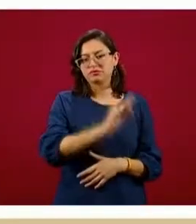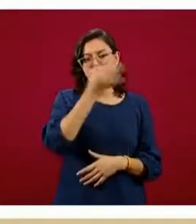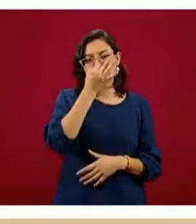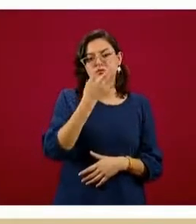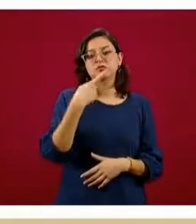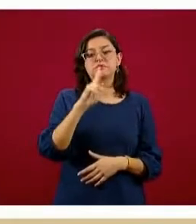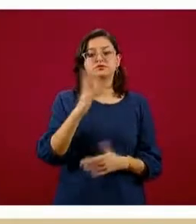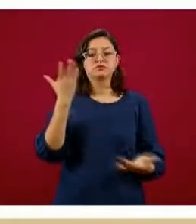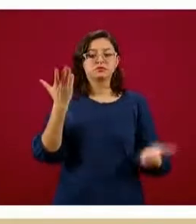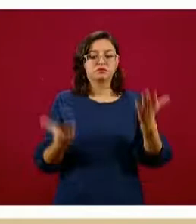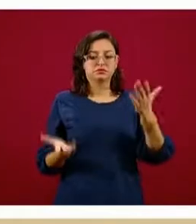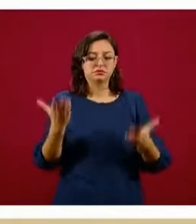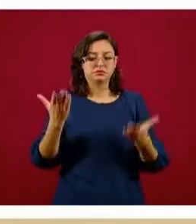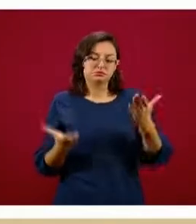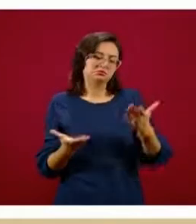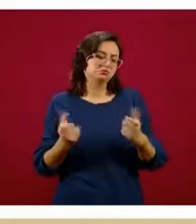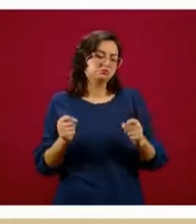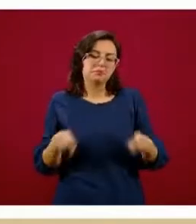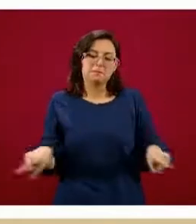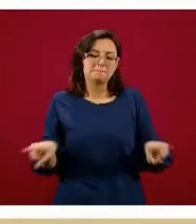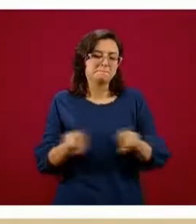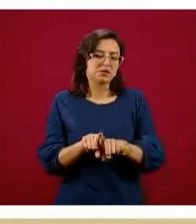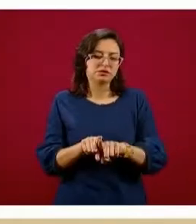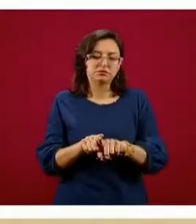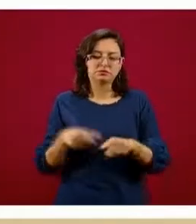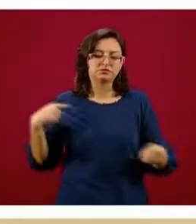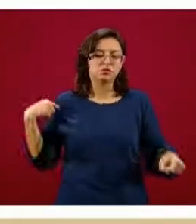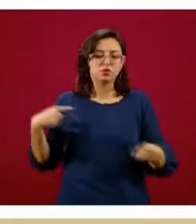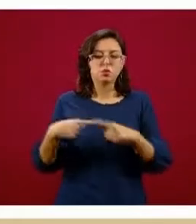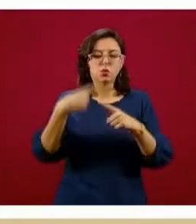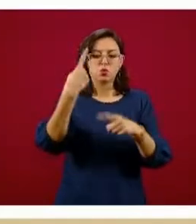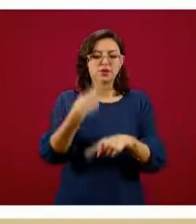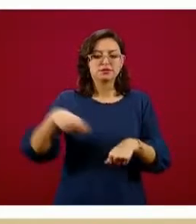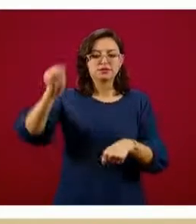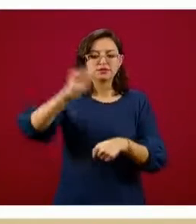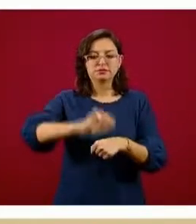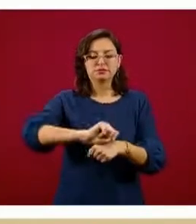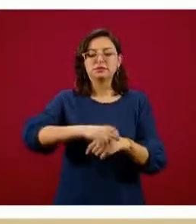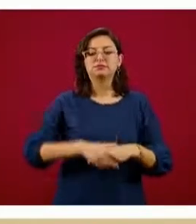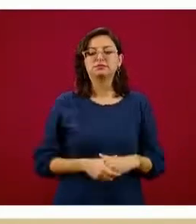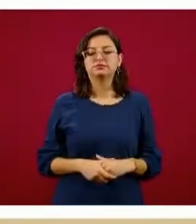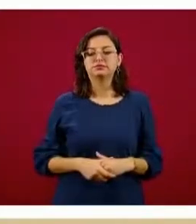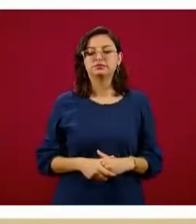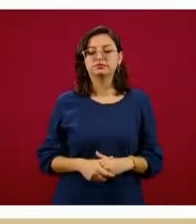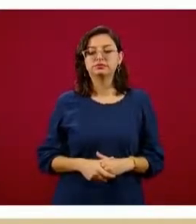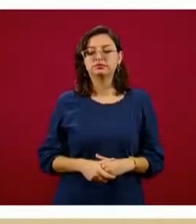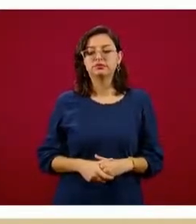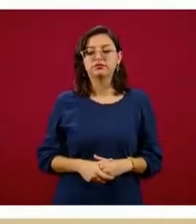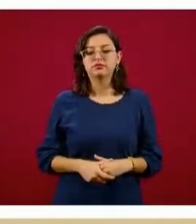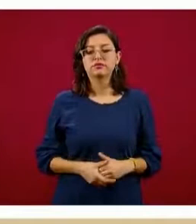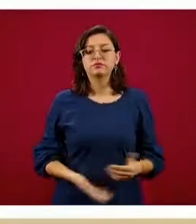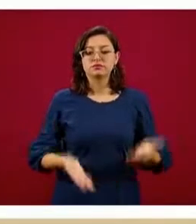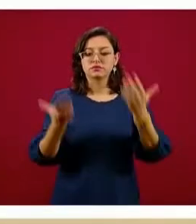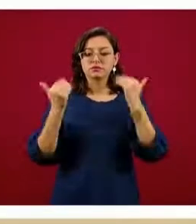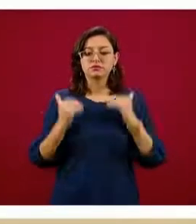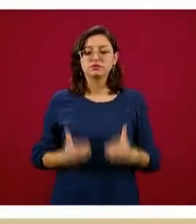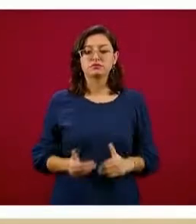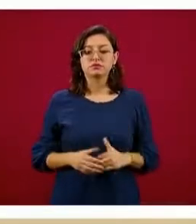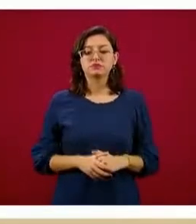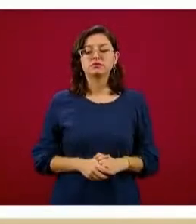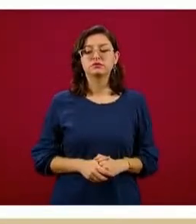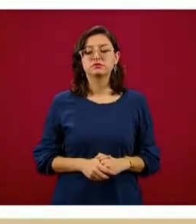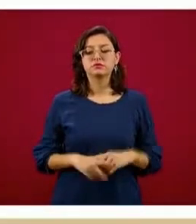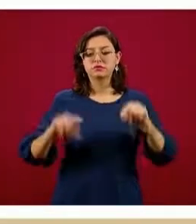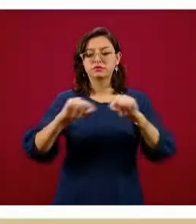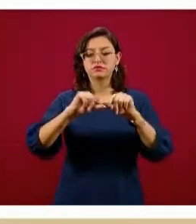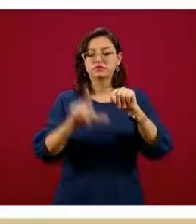lo decíamos, no han variado tanto en la última semana. En la siguiente diapositiva actualizamos los números a